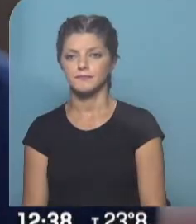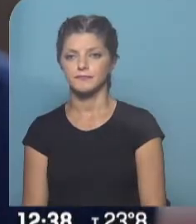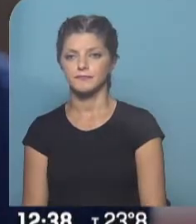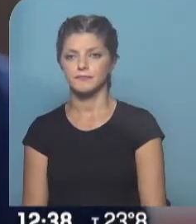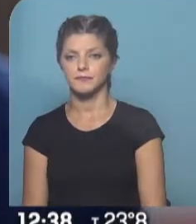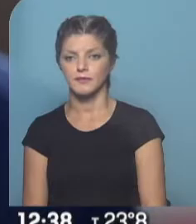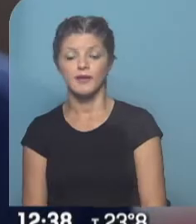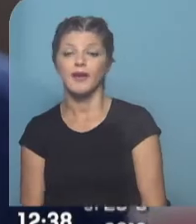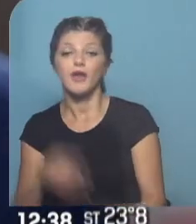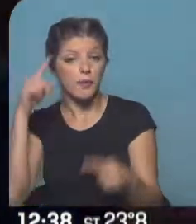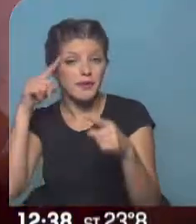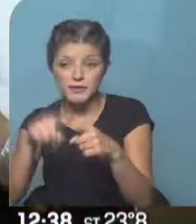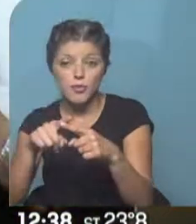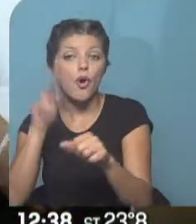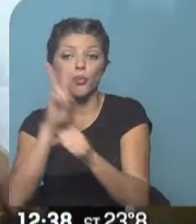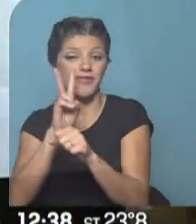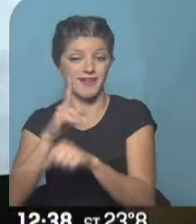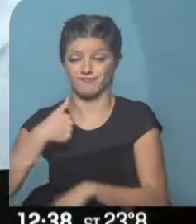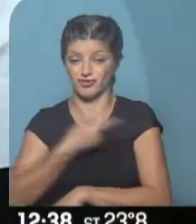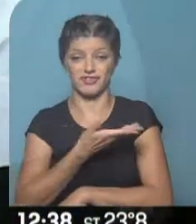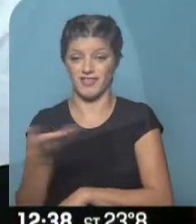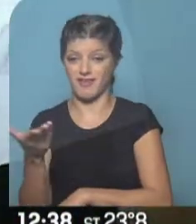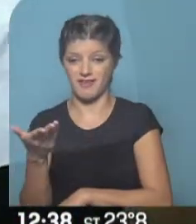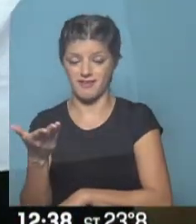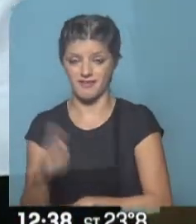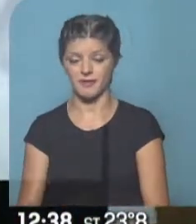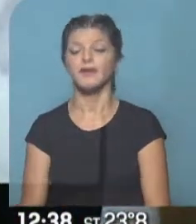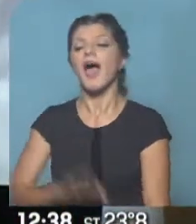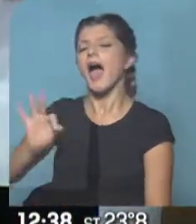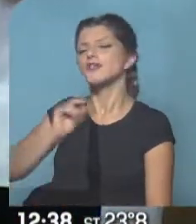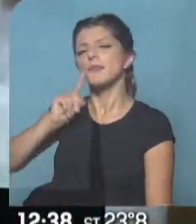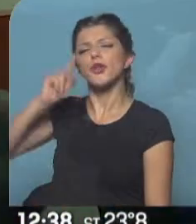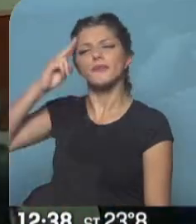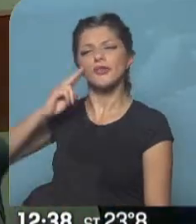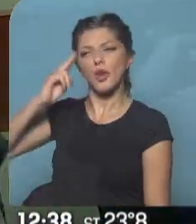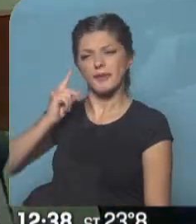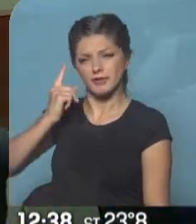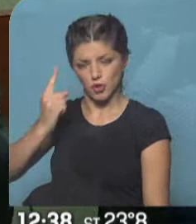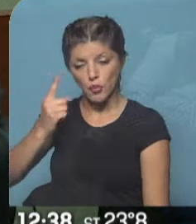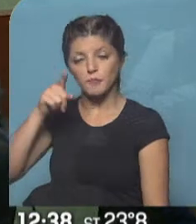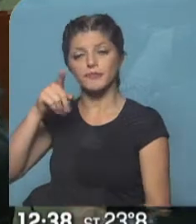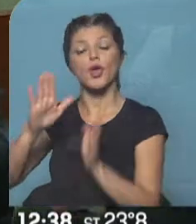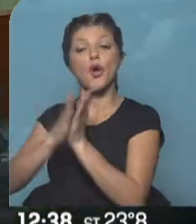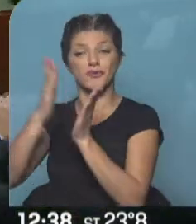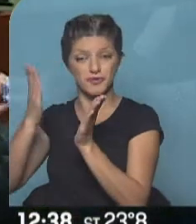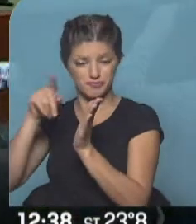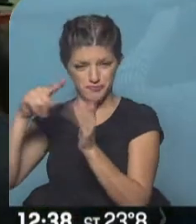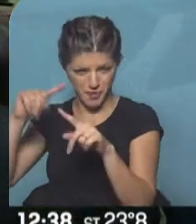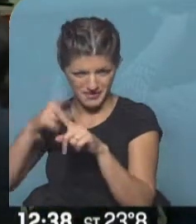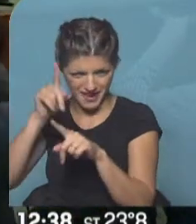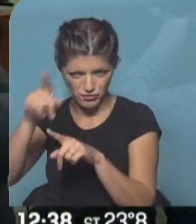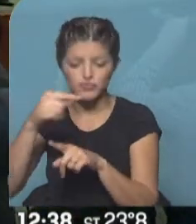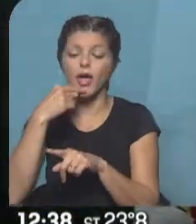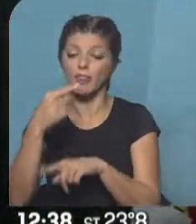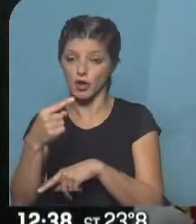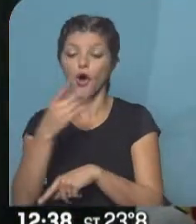fundamental, que es la sociedad civil. Desde 1991, la Constitución Política planteó en Colombia la